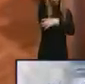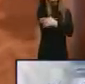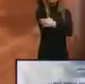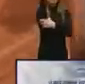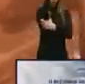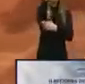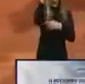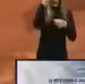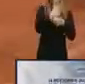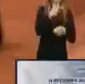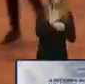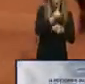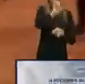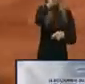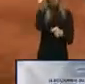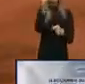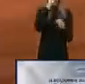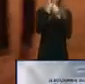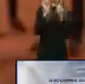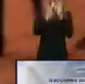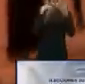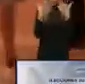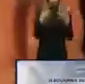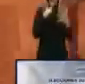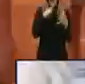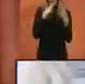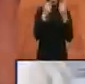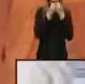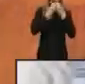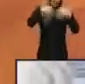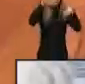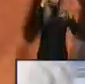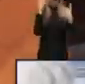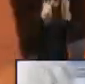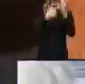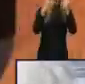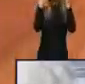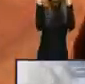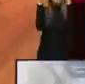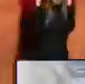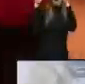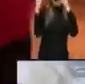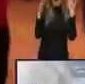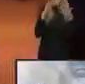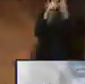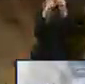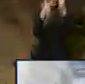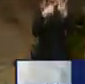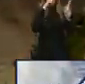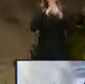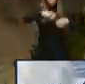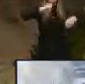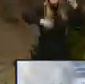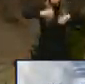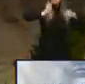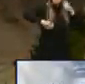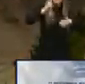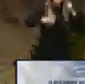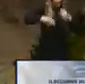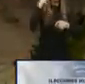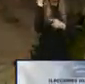Guatemala, otros que están únicamente aplaudiendo con tambores, todos acá